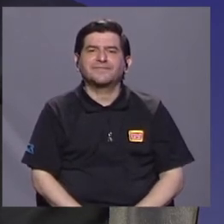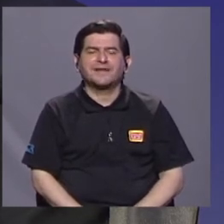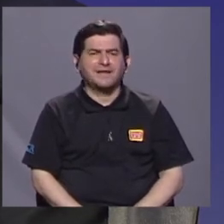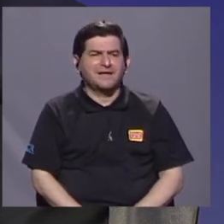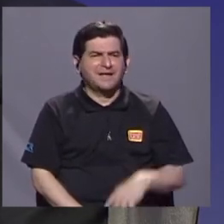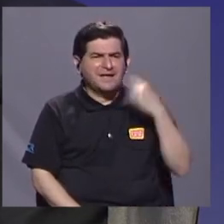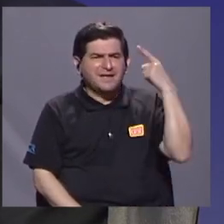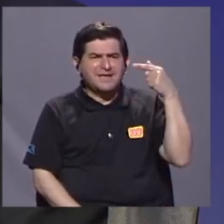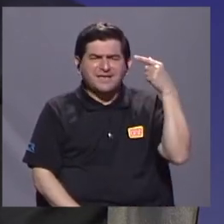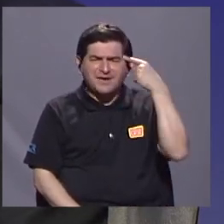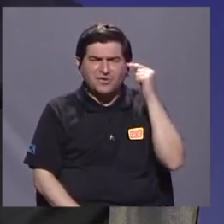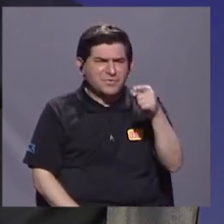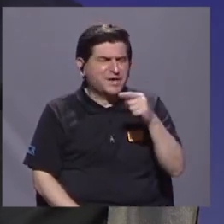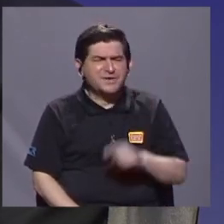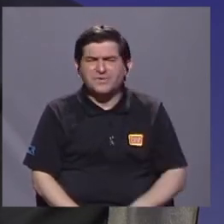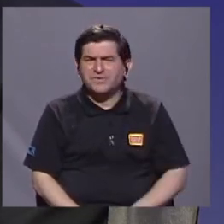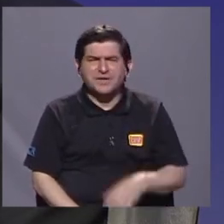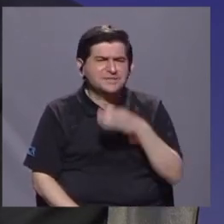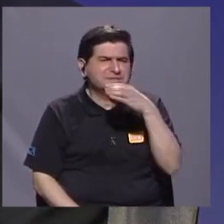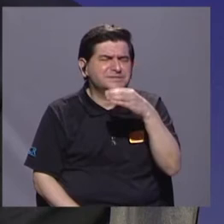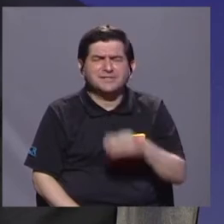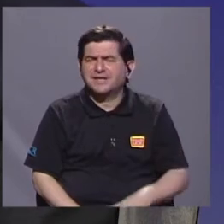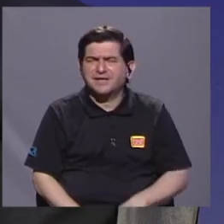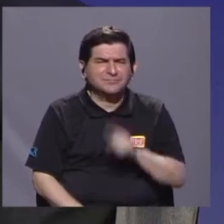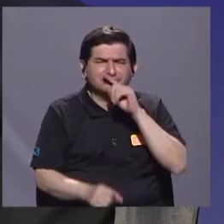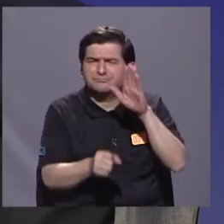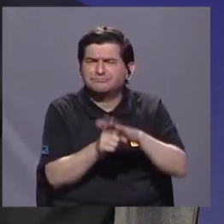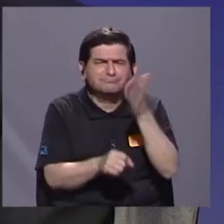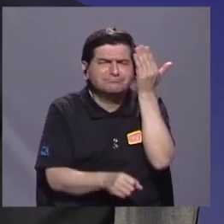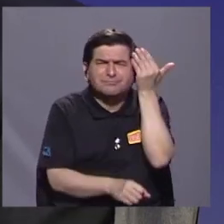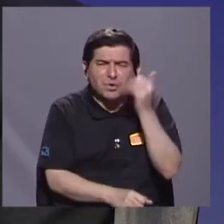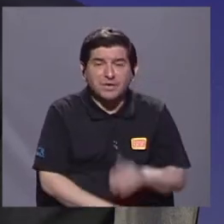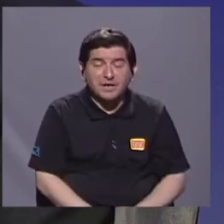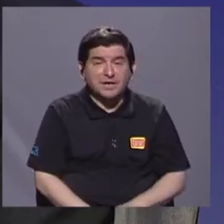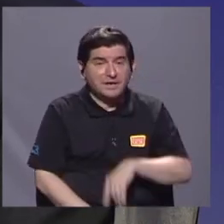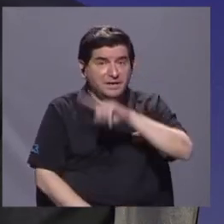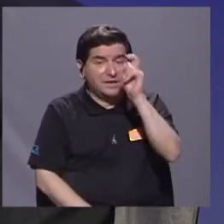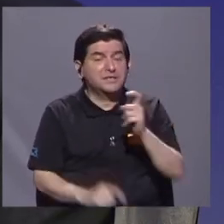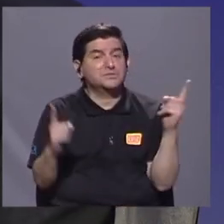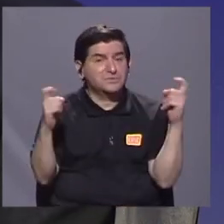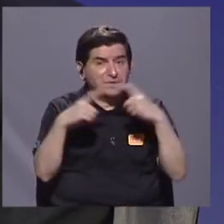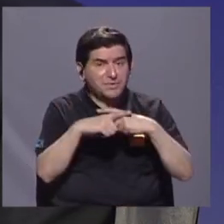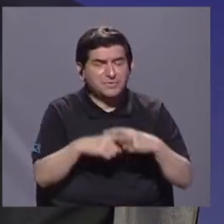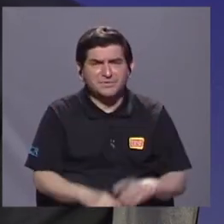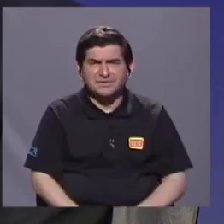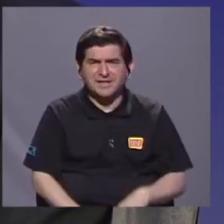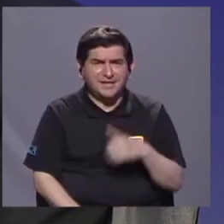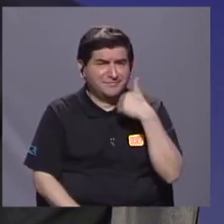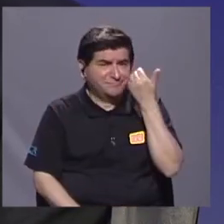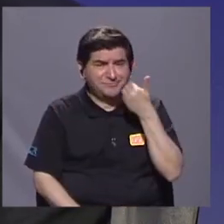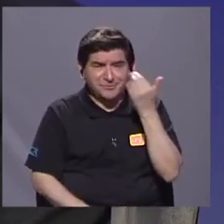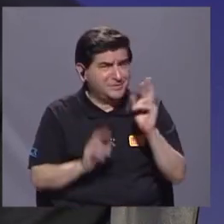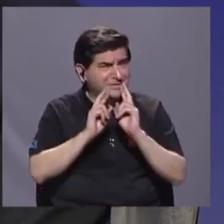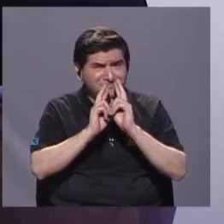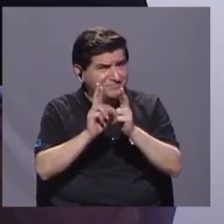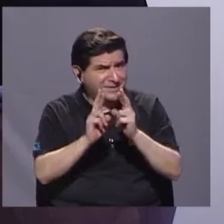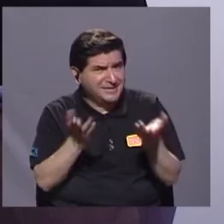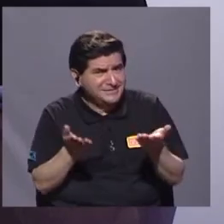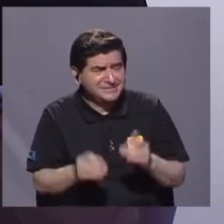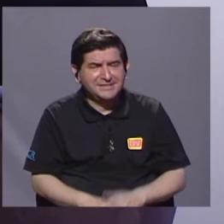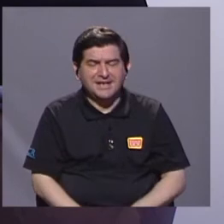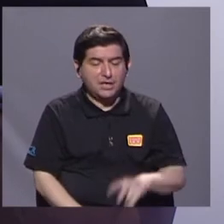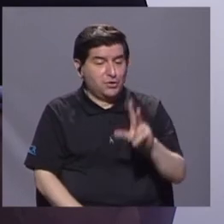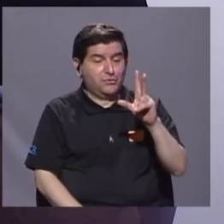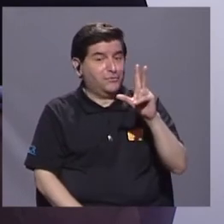instrucciones el gobierno de la República, Agustín? Es una pregunta compleja, no tiene una Sí. fácil respuesta. No,